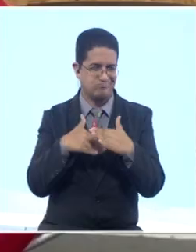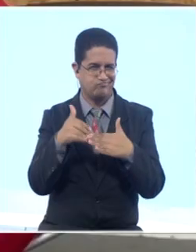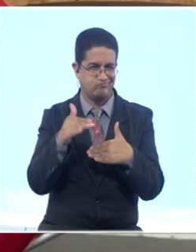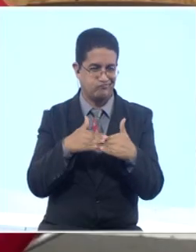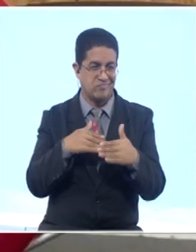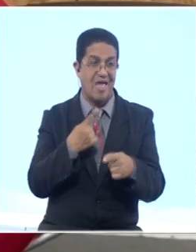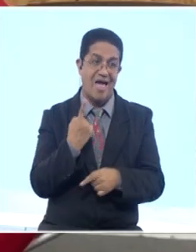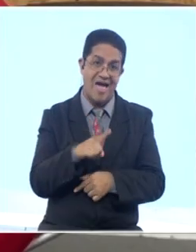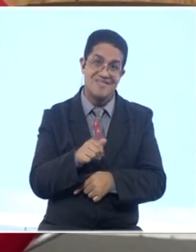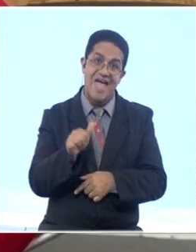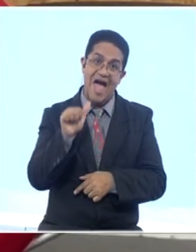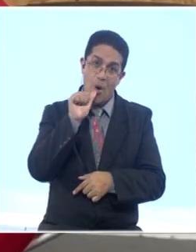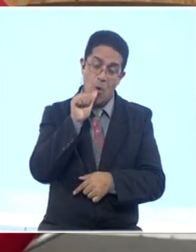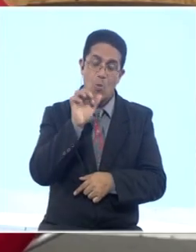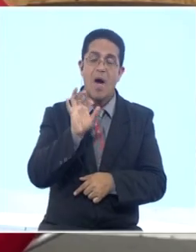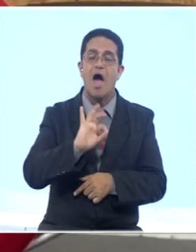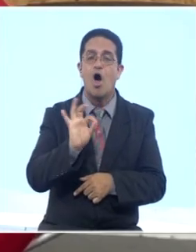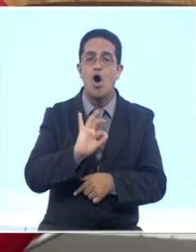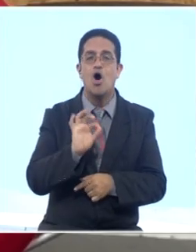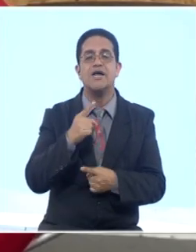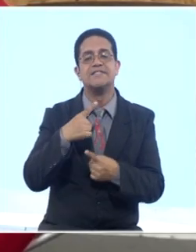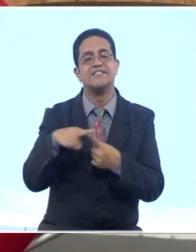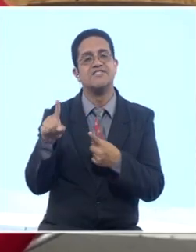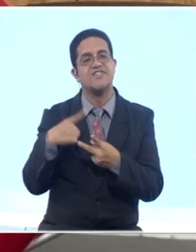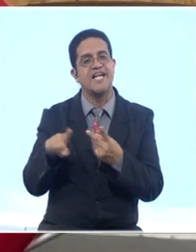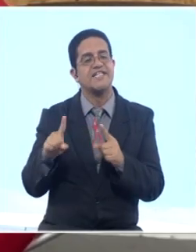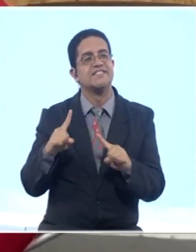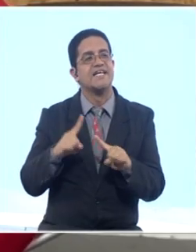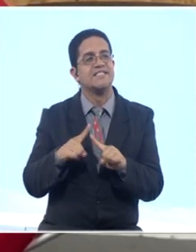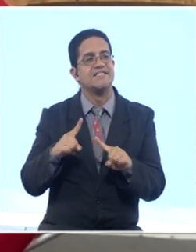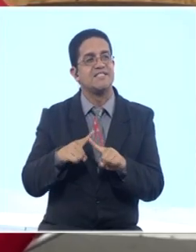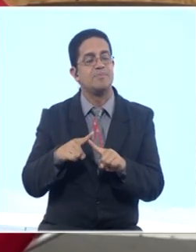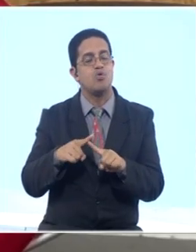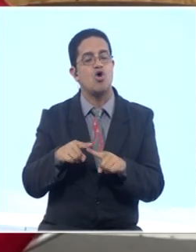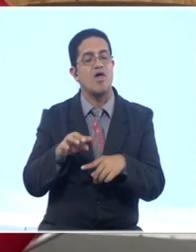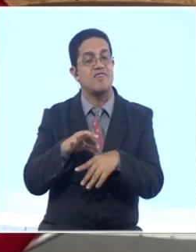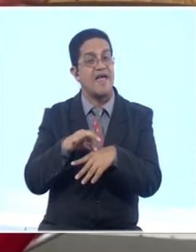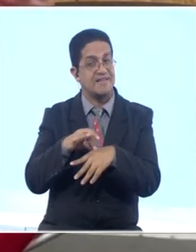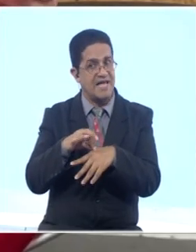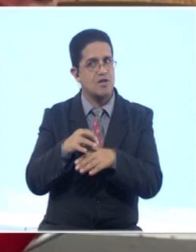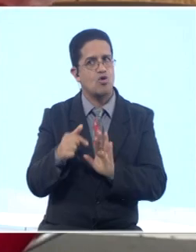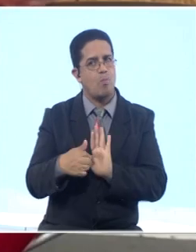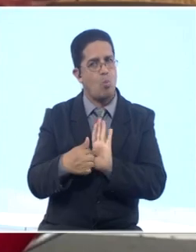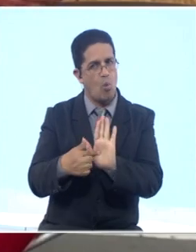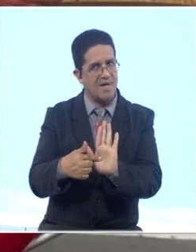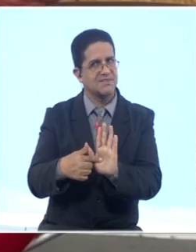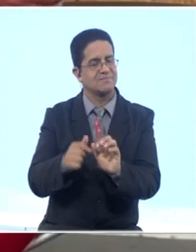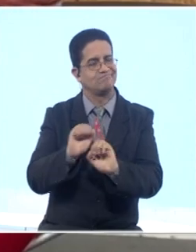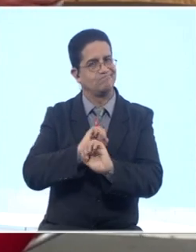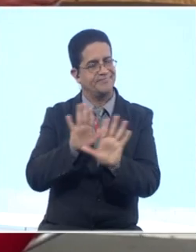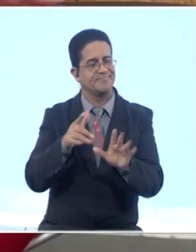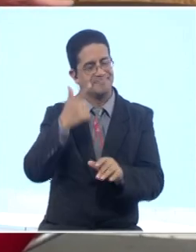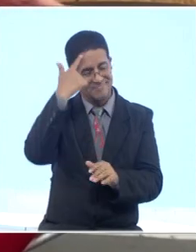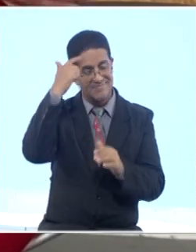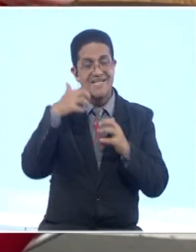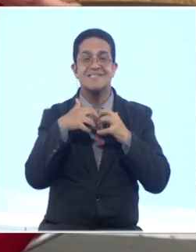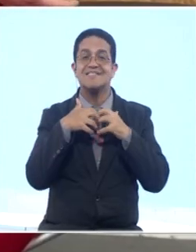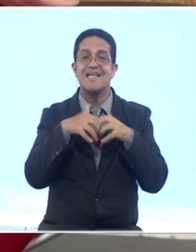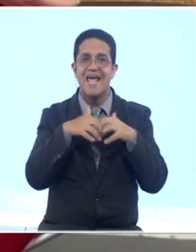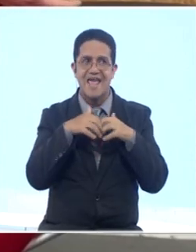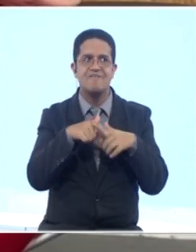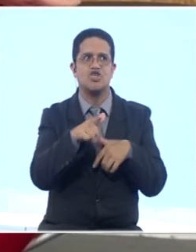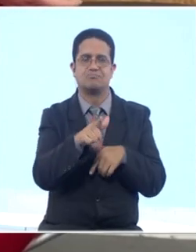de agua, donde hay diferentes tipos de tejidos blandos, nos da una mejor resolución. En cerebro, por ejemplo, resonancia